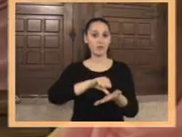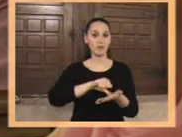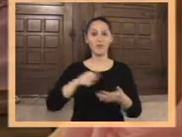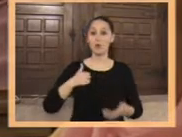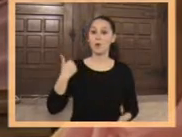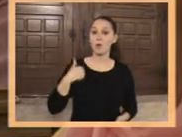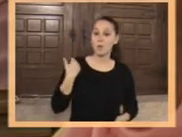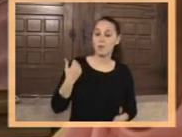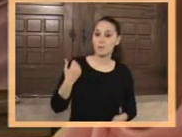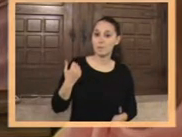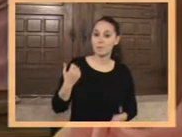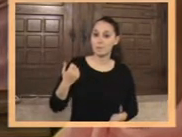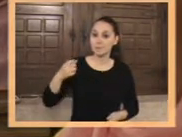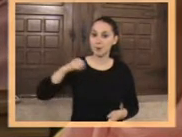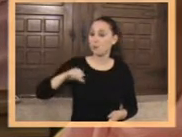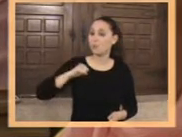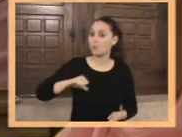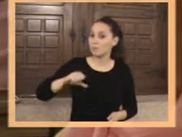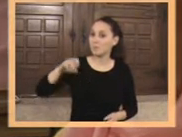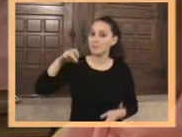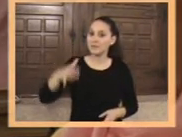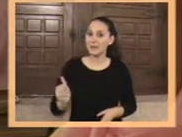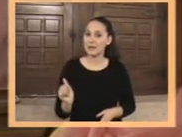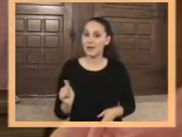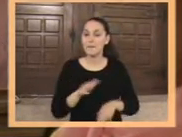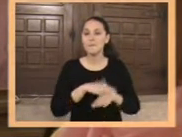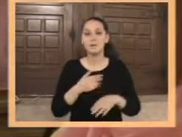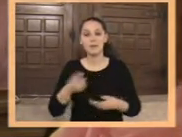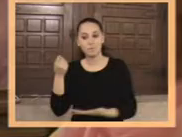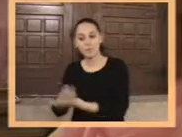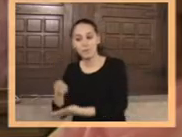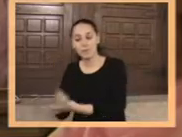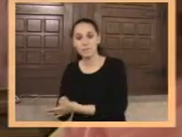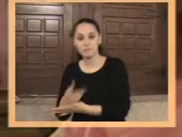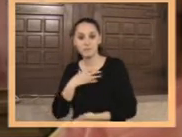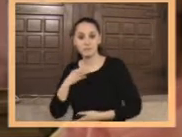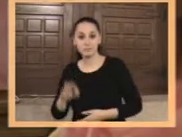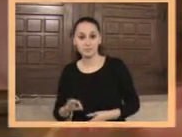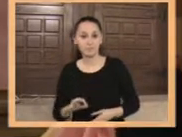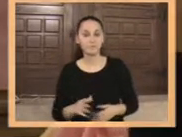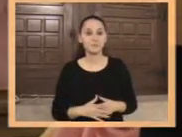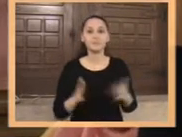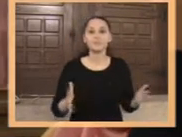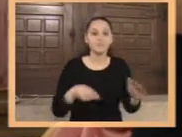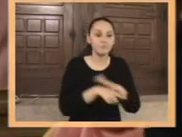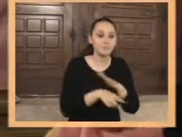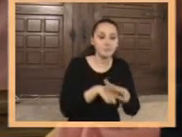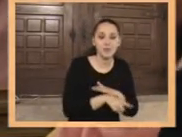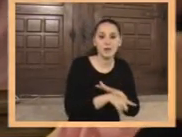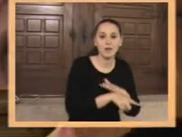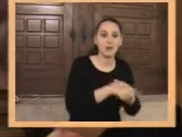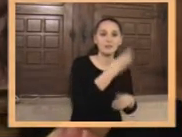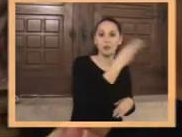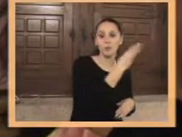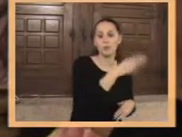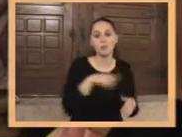que nos crearon el Partido Popular en la Junta de Extremadura. Por lo tanto, aquí se está discutiendo entre la gestión del Partido Popular y la gestión